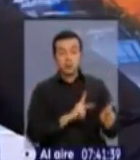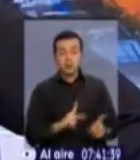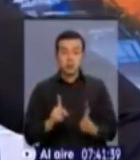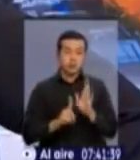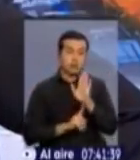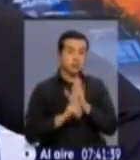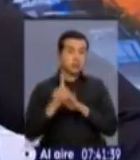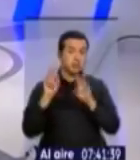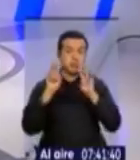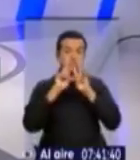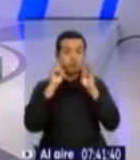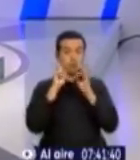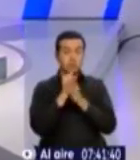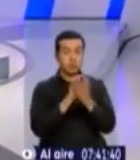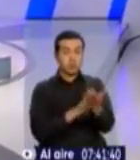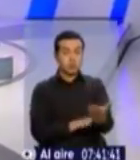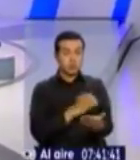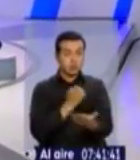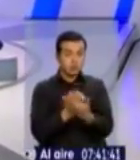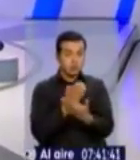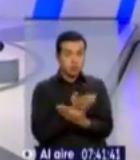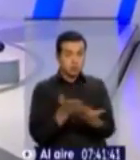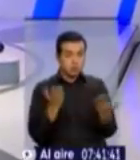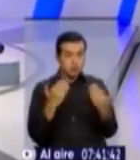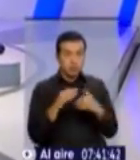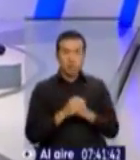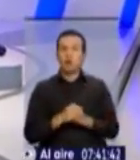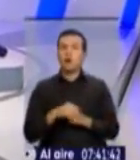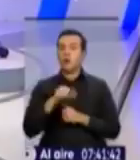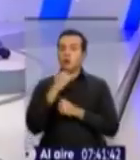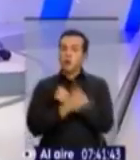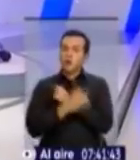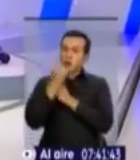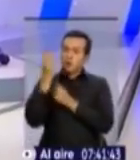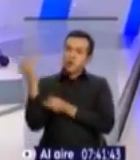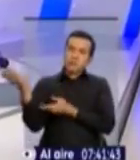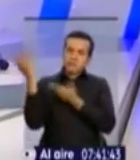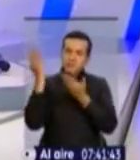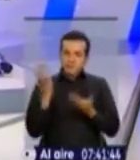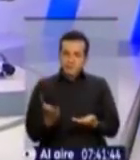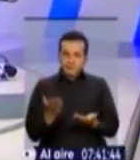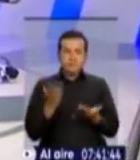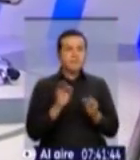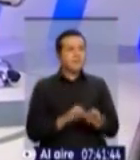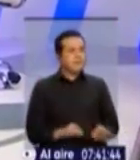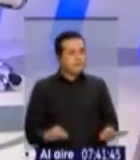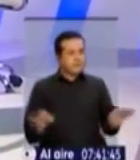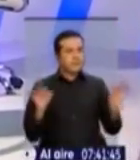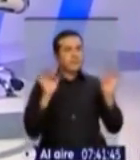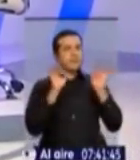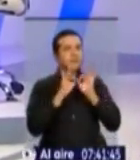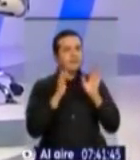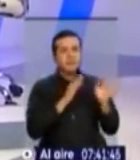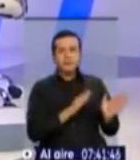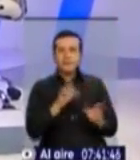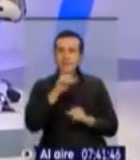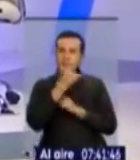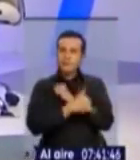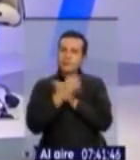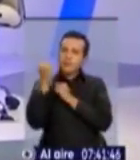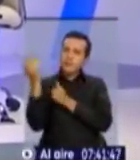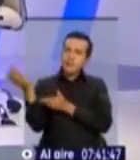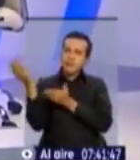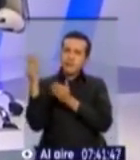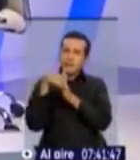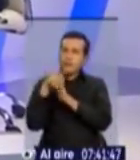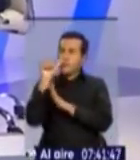con el programa económico ahora la repatriación de capitales es importante que lleguen capitales ya sean locales pues ya sean